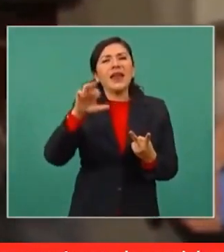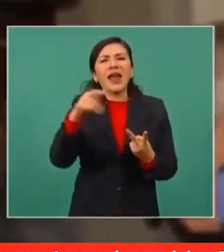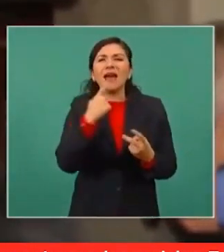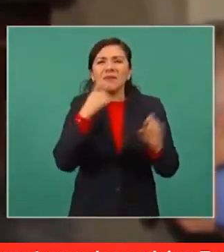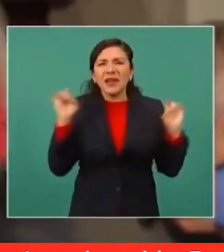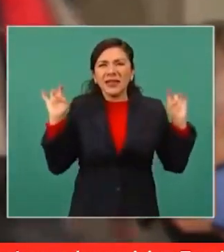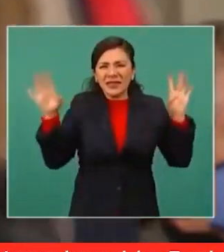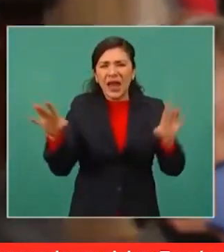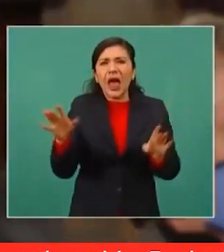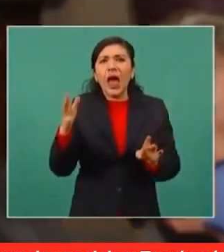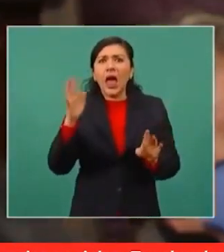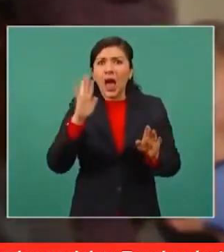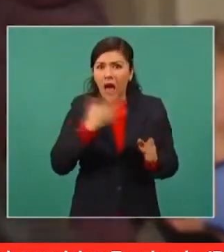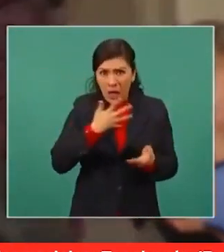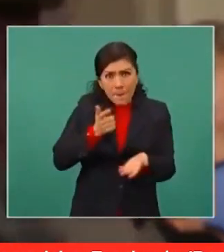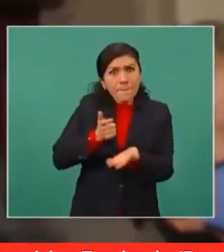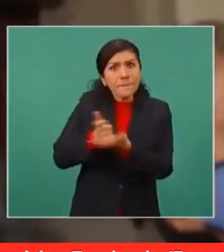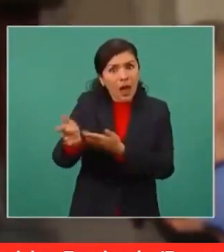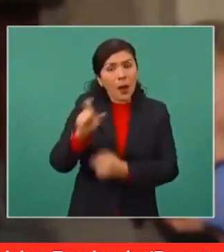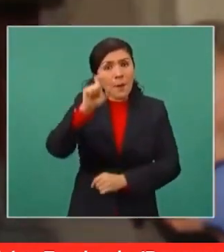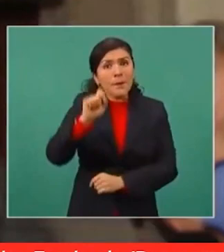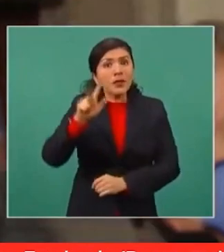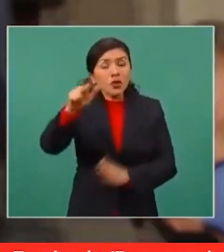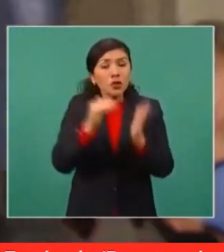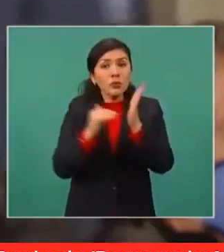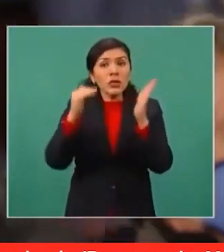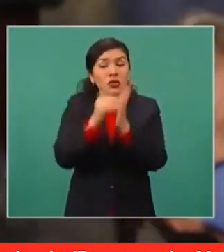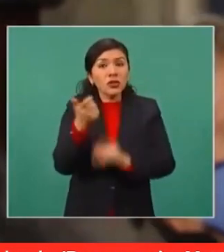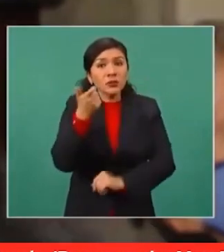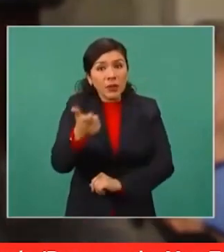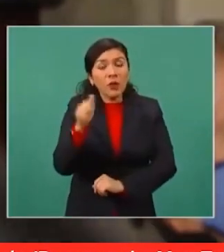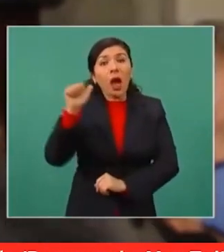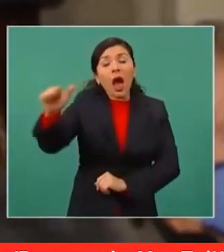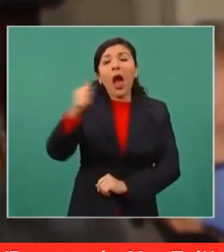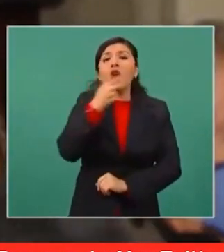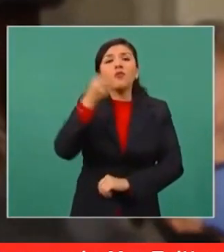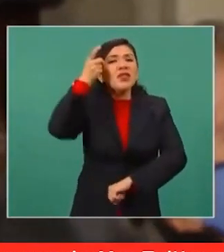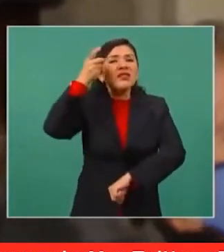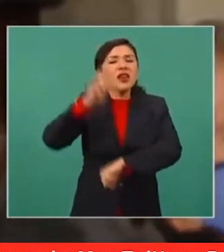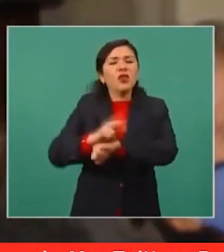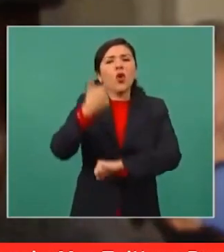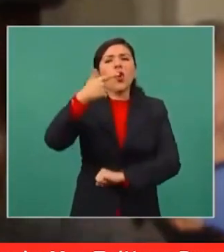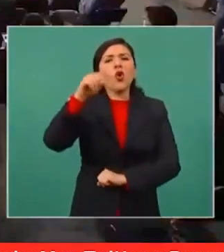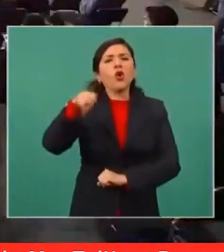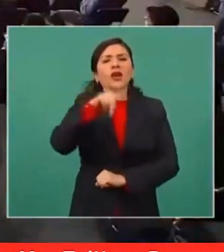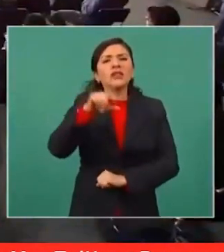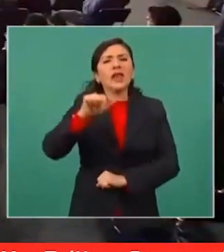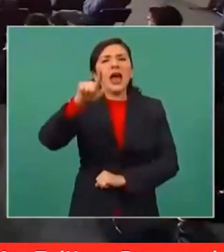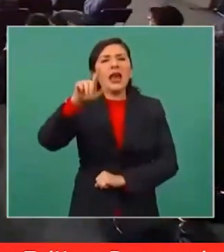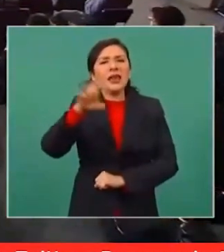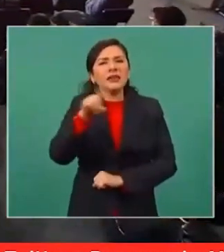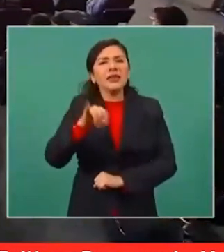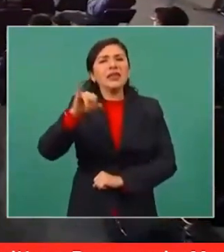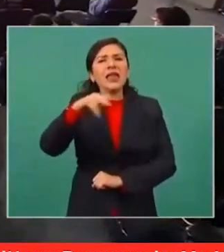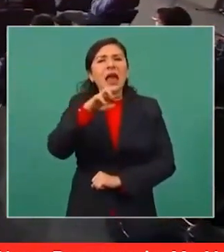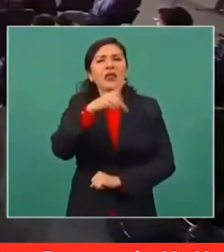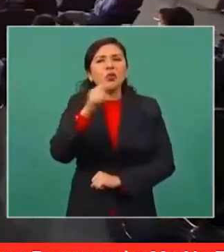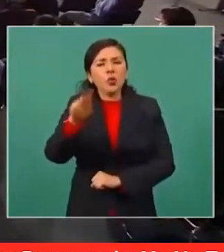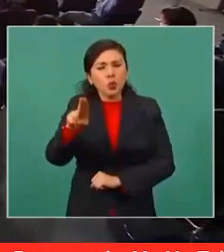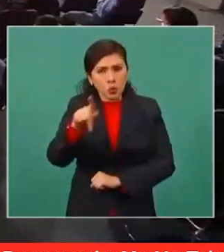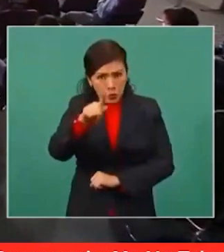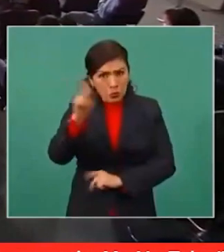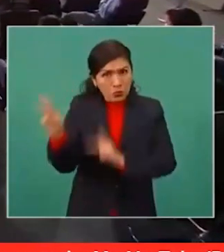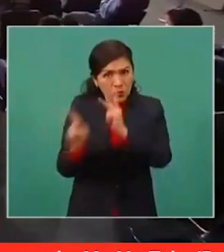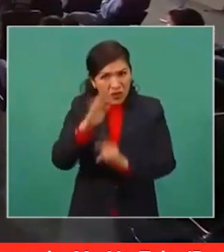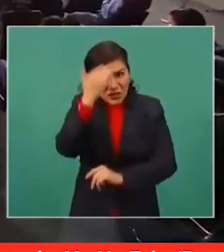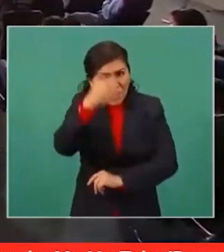del director Alejandro González Iñárritu? Es decir, que con dinero público destinado a la educación se promovió la carrera